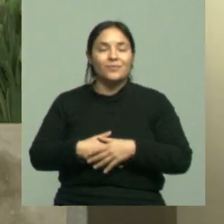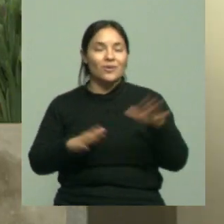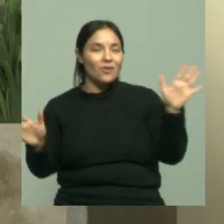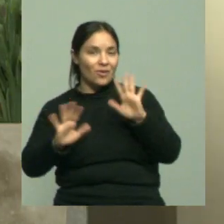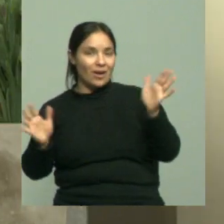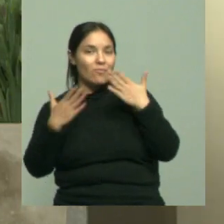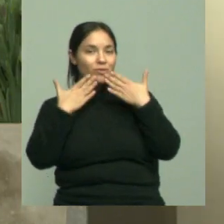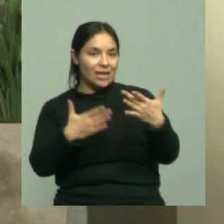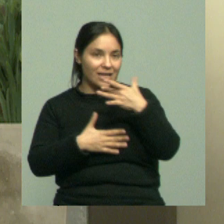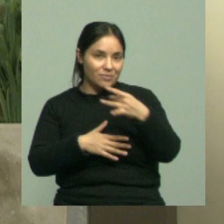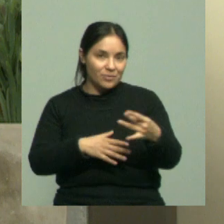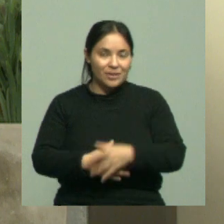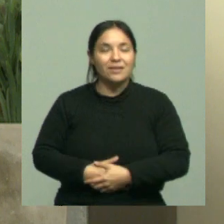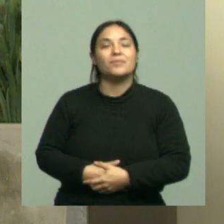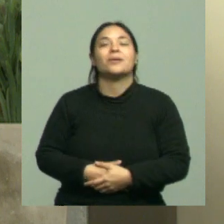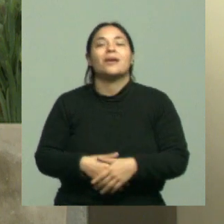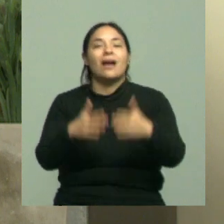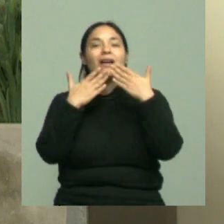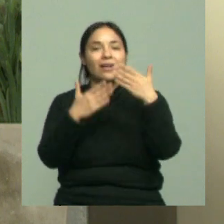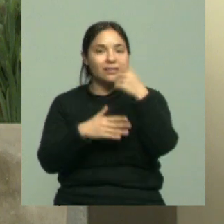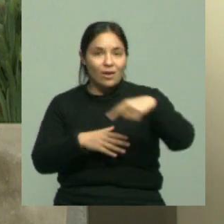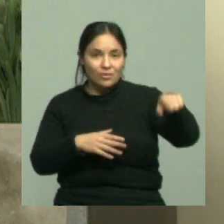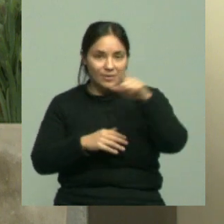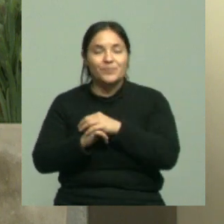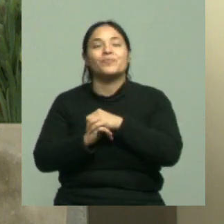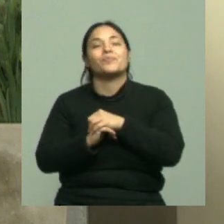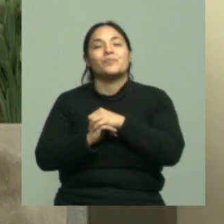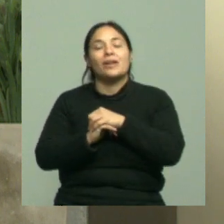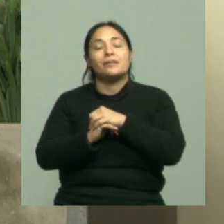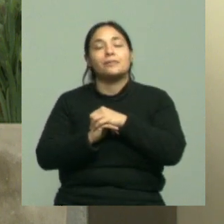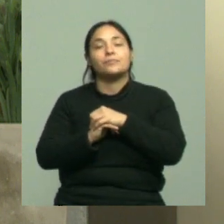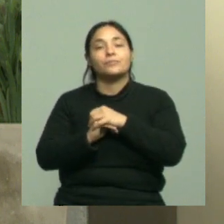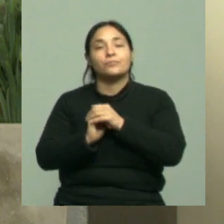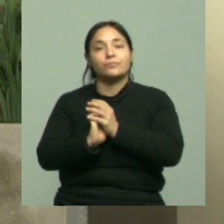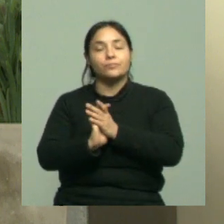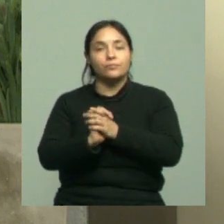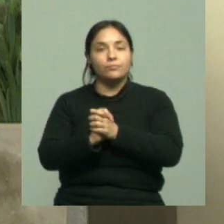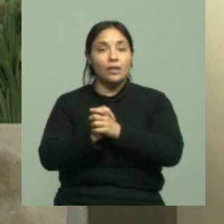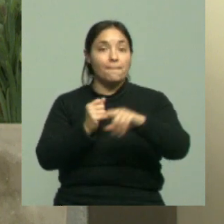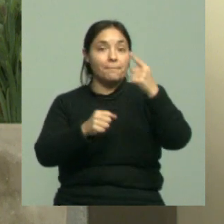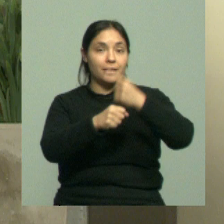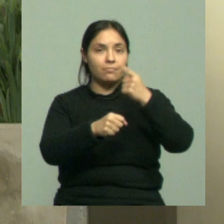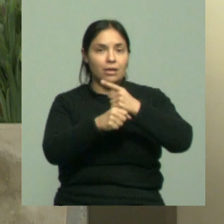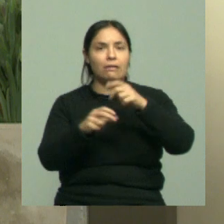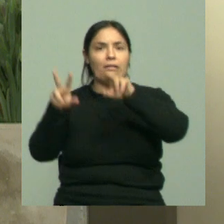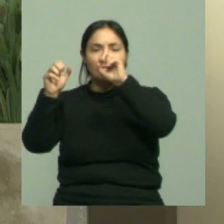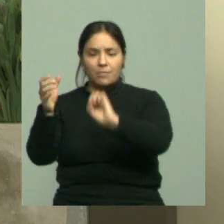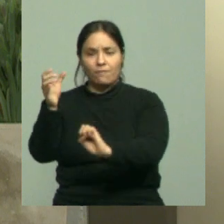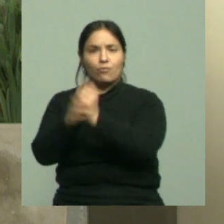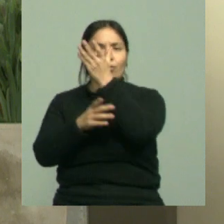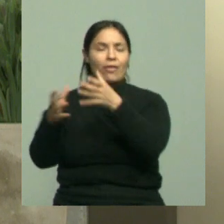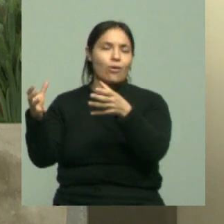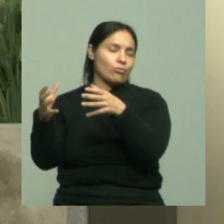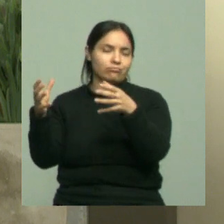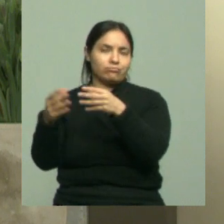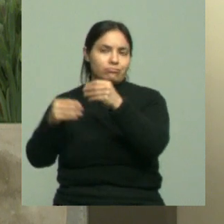Claudia? Muchas gracias por el contacto. No, gracias a vos como siempre por atendernos. Primero, hablemos de el fundador de Wikileaks, que bueno, la noticia